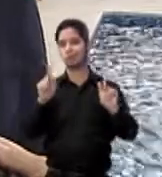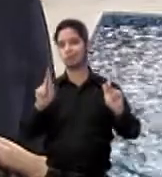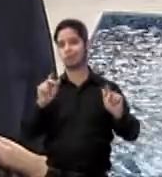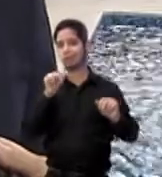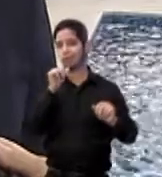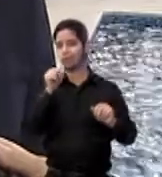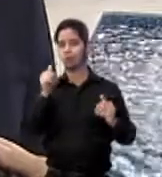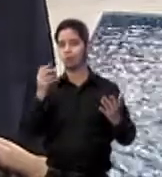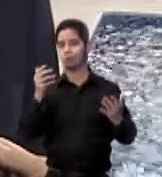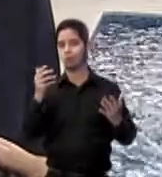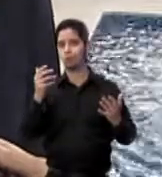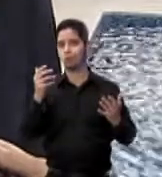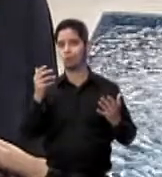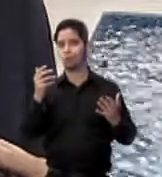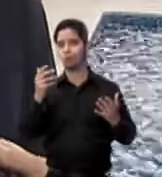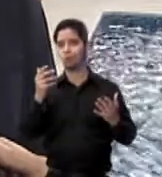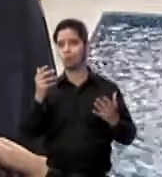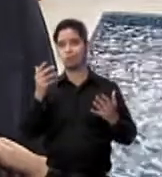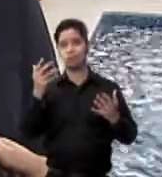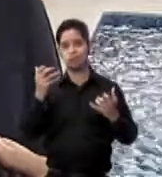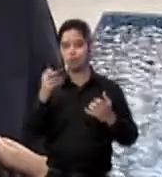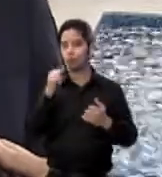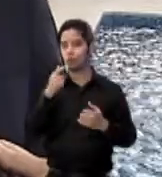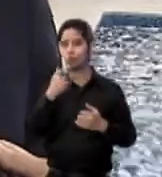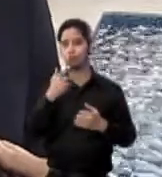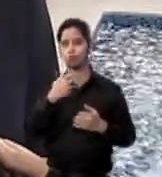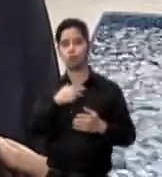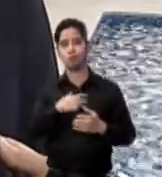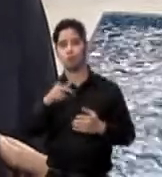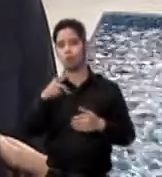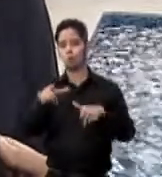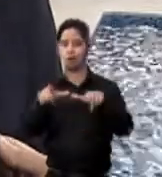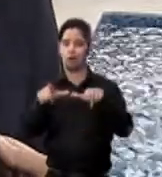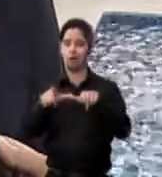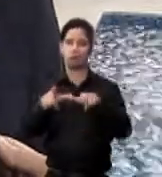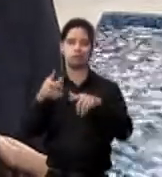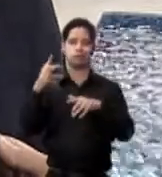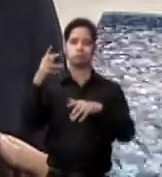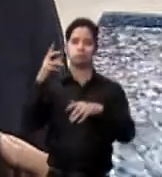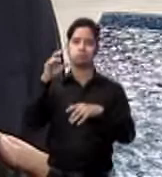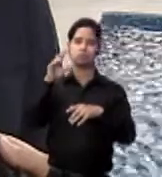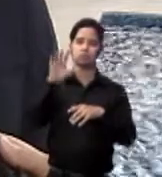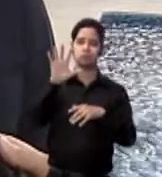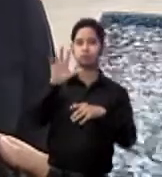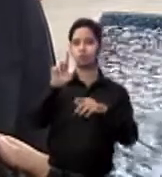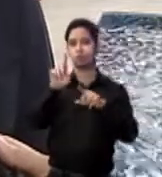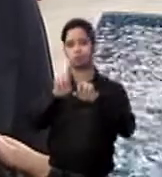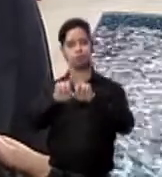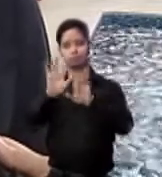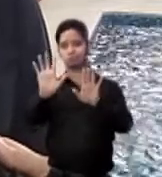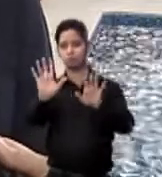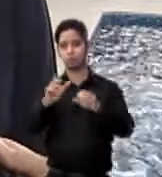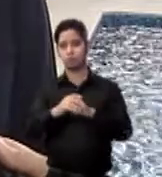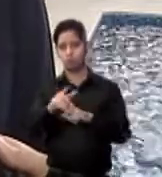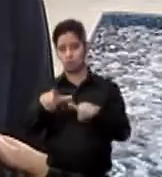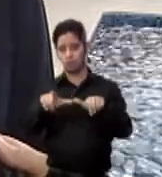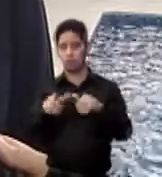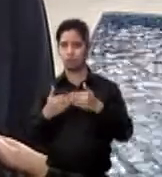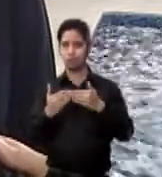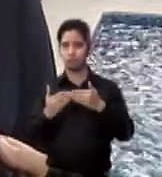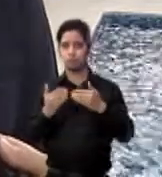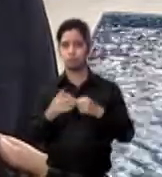necesariamente necesitan o desean pues un mega resort, ¿verdad?, para poder vacacionar, y les da la